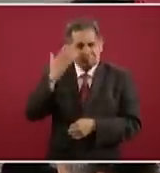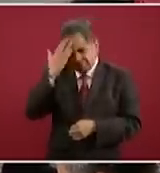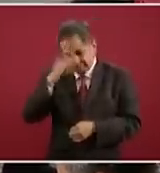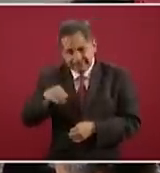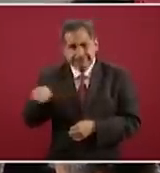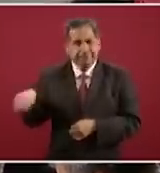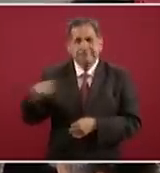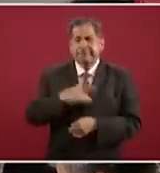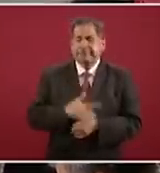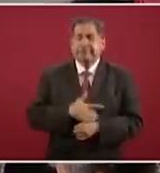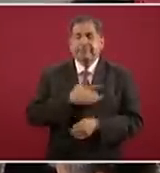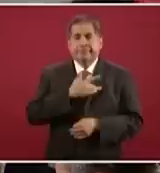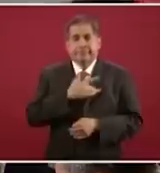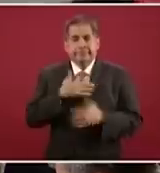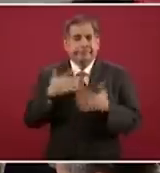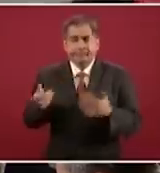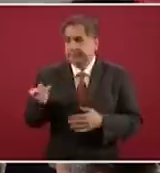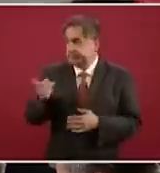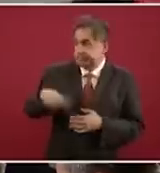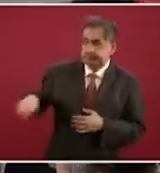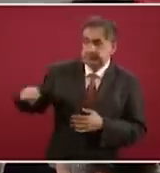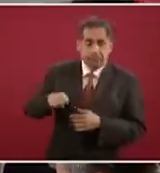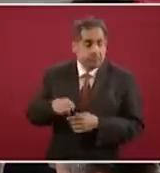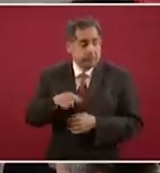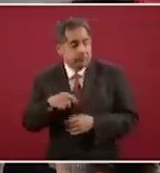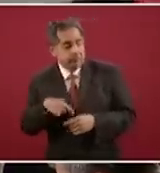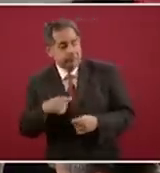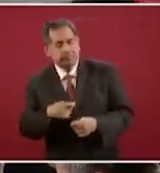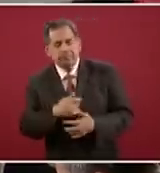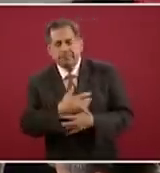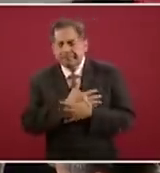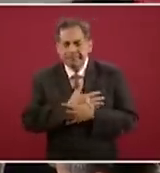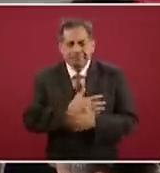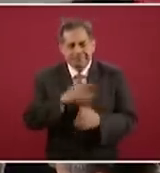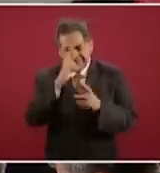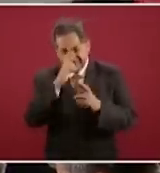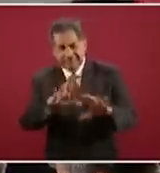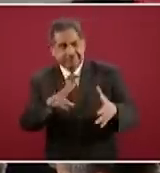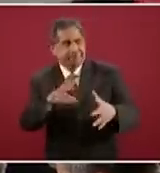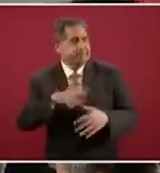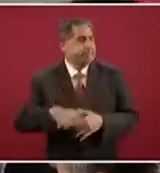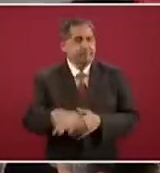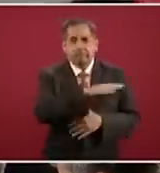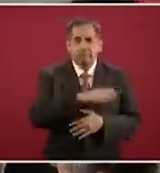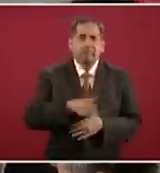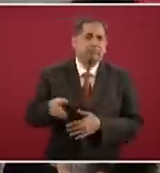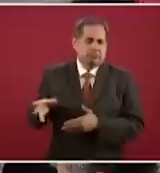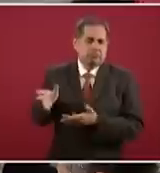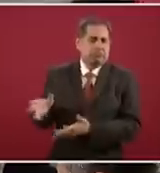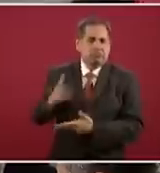que le tienen amor y respeto a nuestro pueblo.